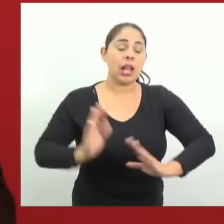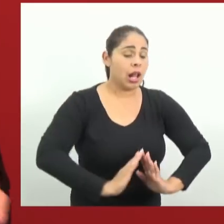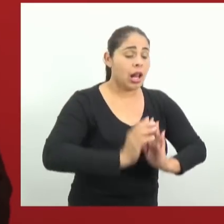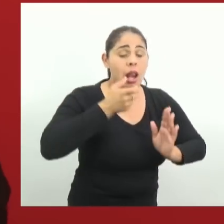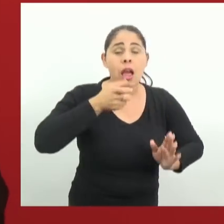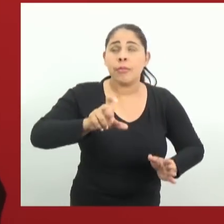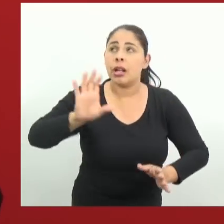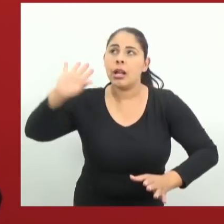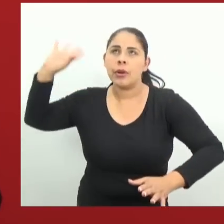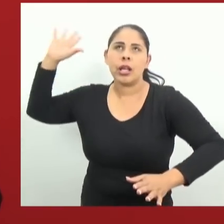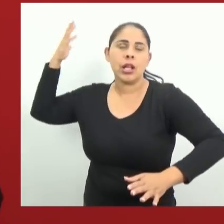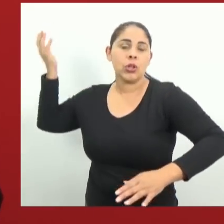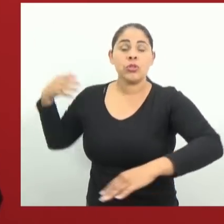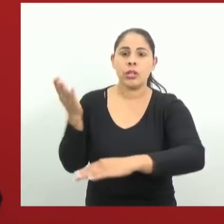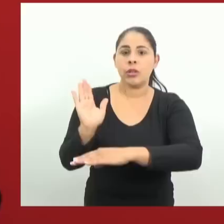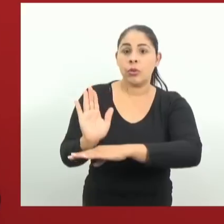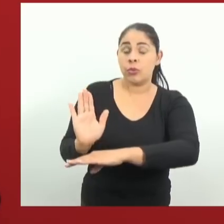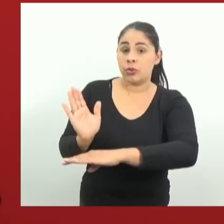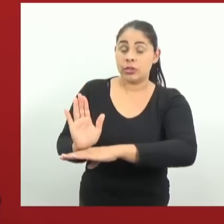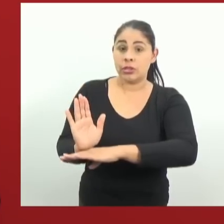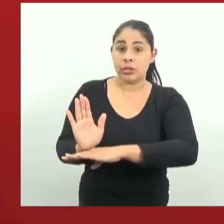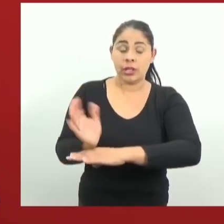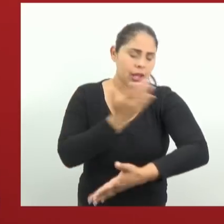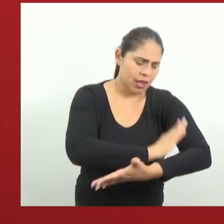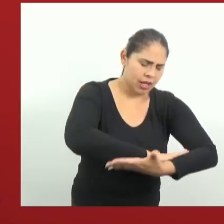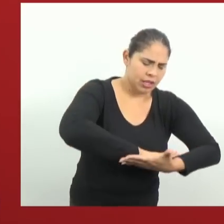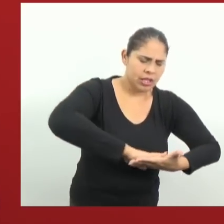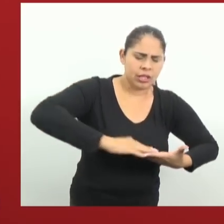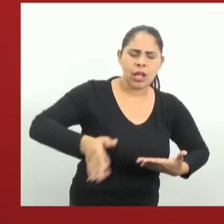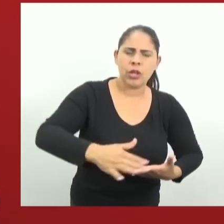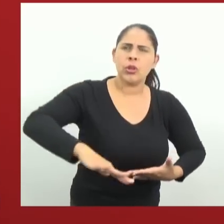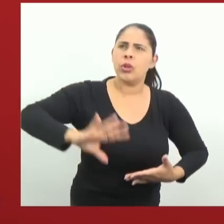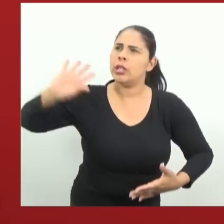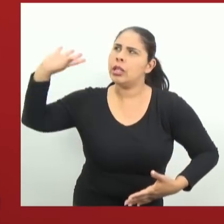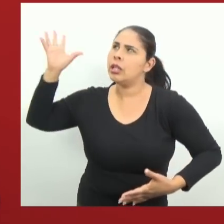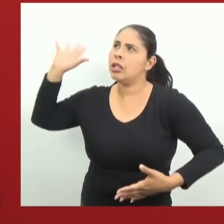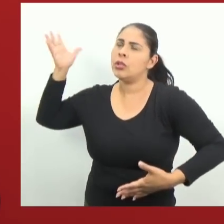En eternidad la palabra de Dios está en los cielos.